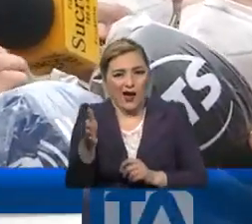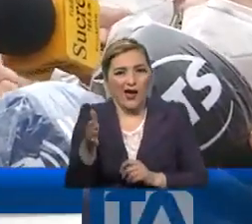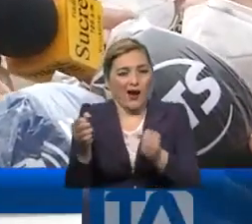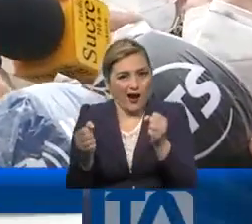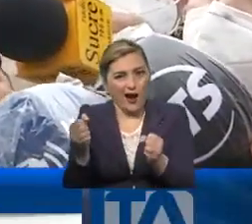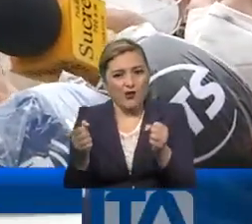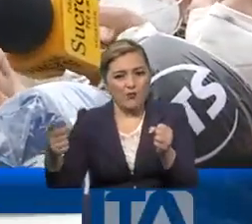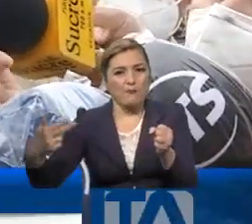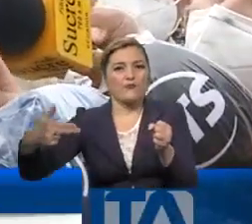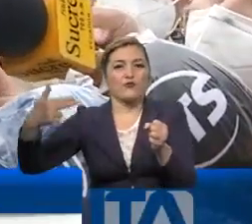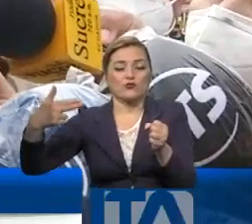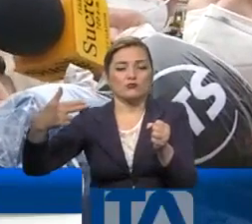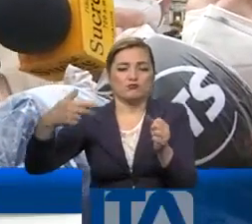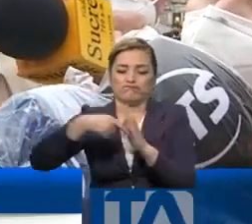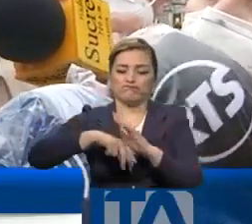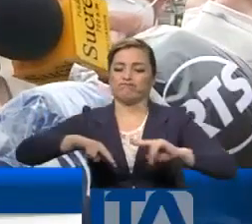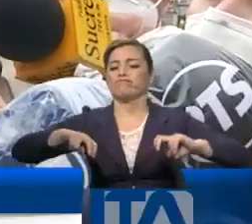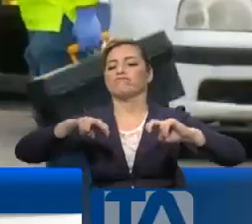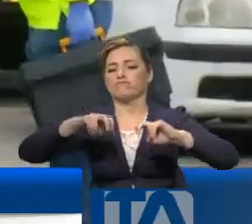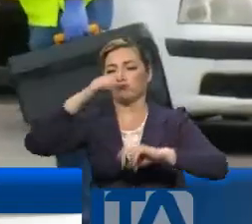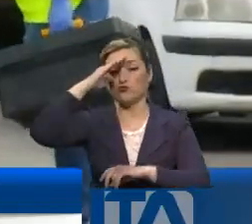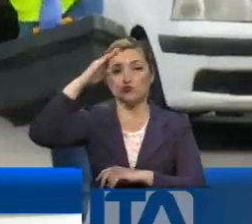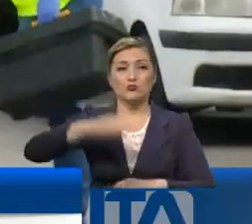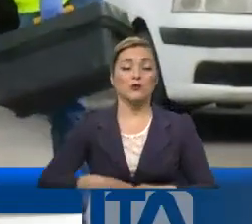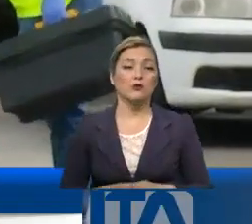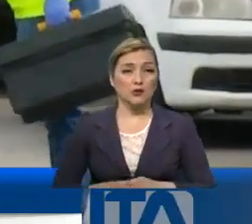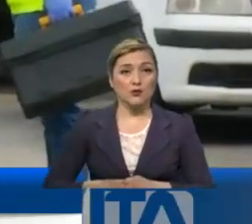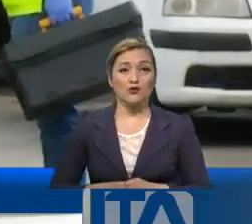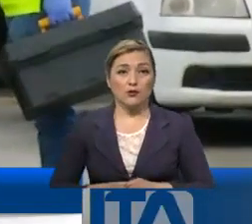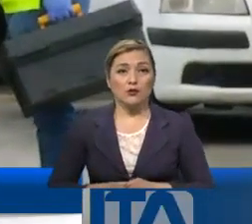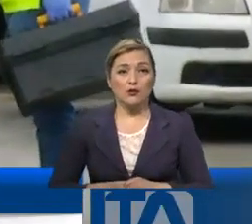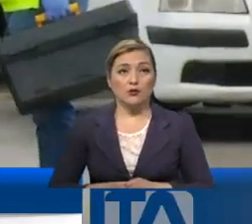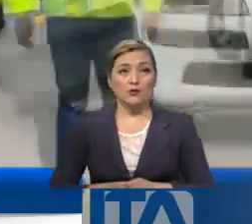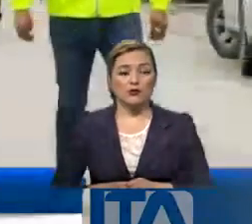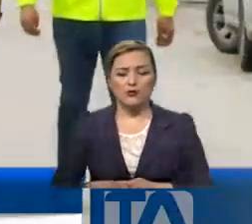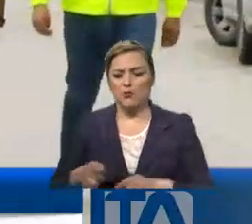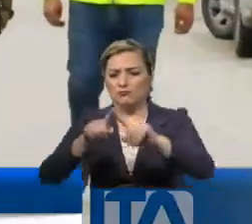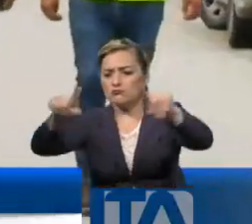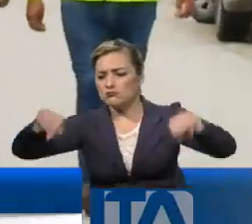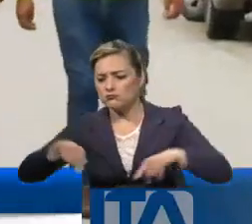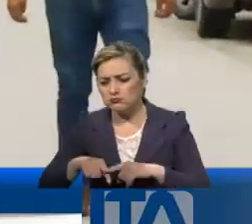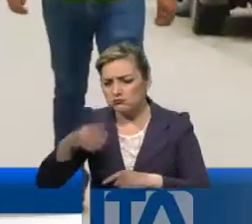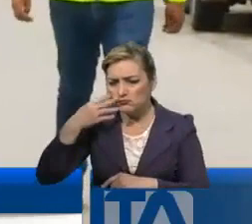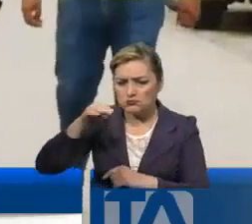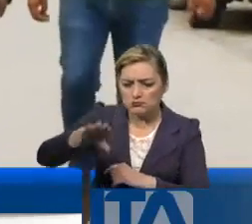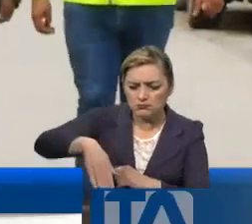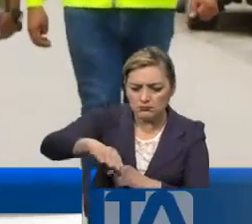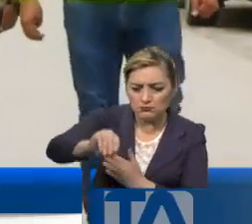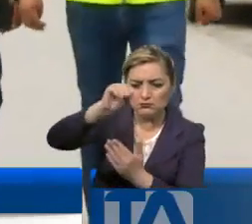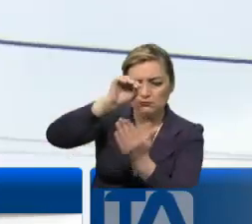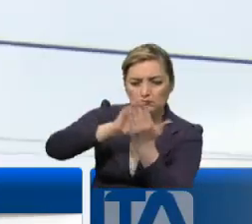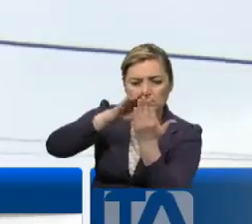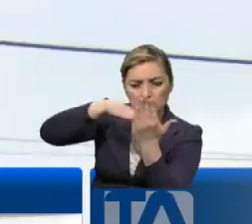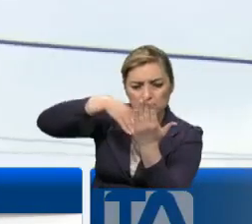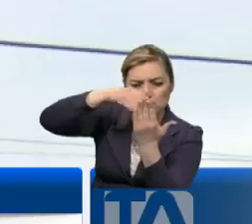bala. Son indicios que la Policía Nacional en este momento está levantando. La policía realizó un barrido en varias cuadras para encontrar evidencias que puedan sumarse a